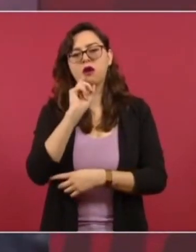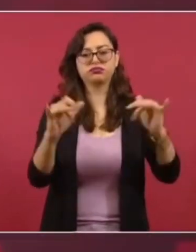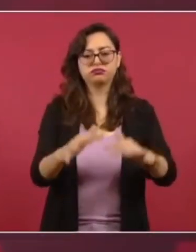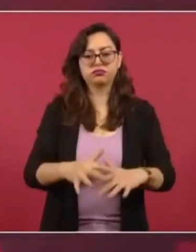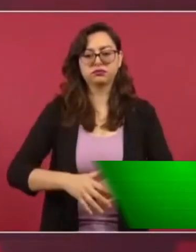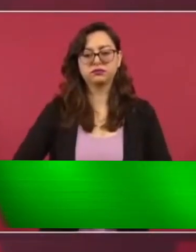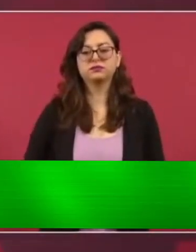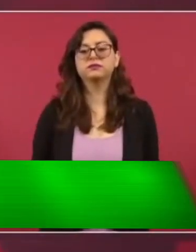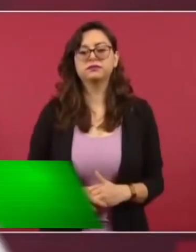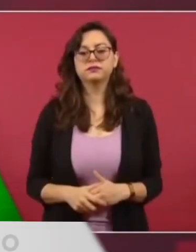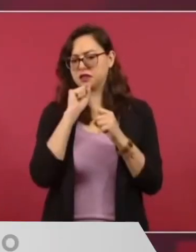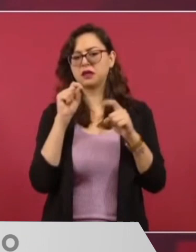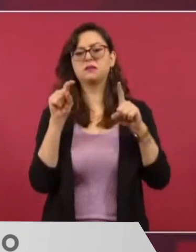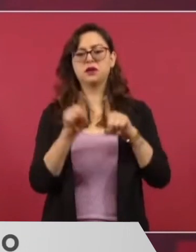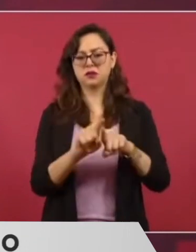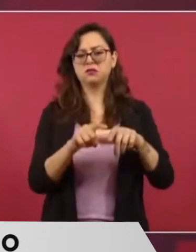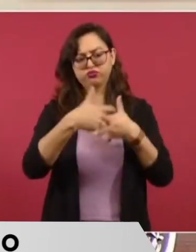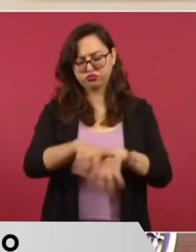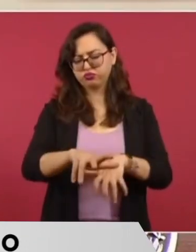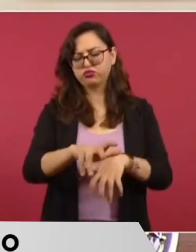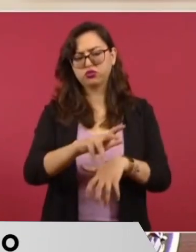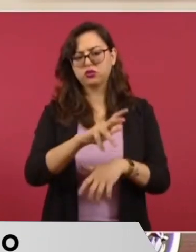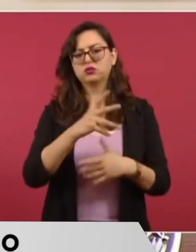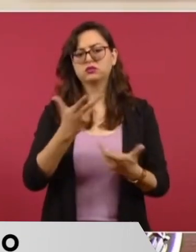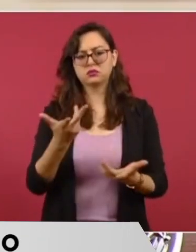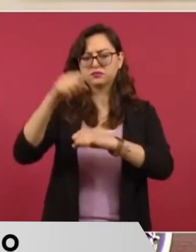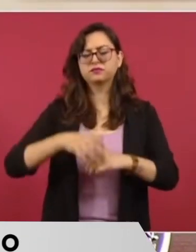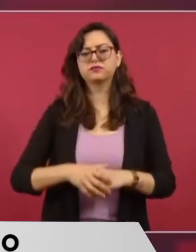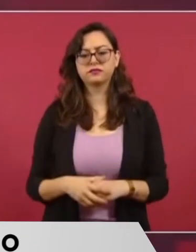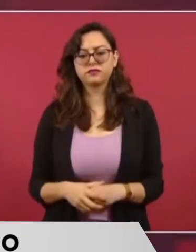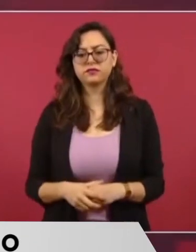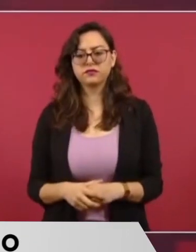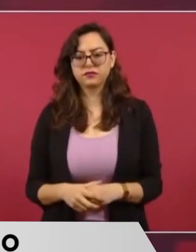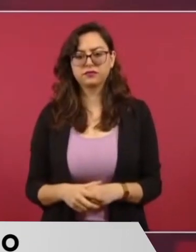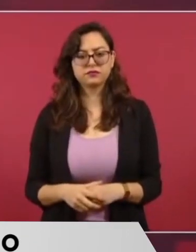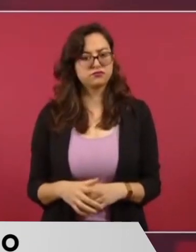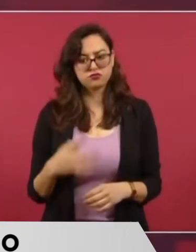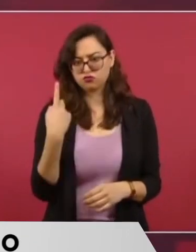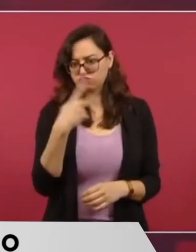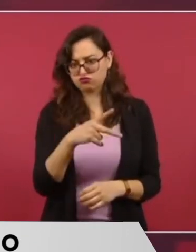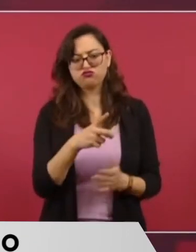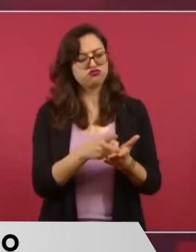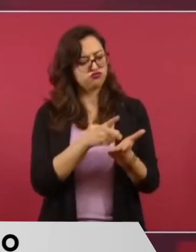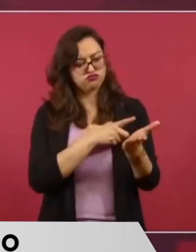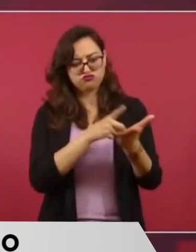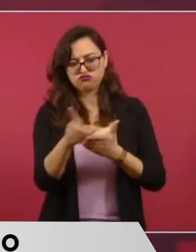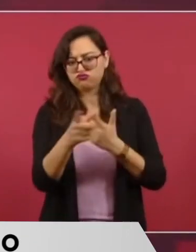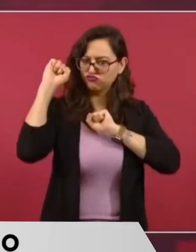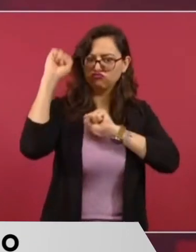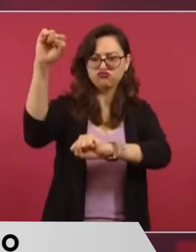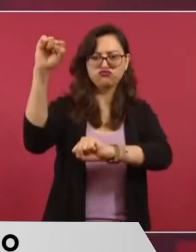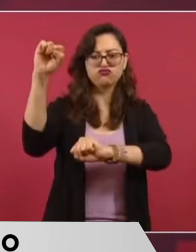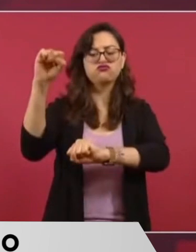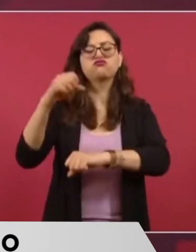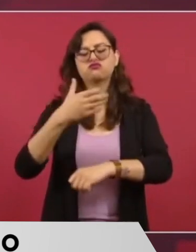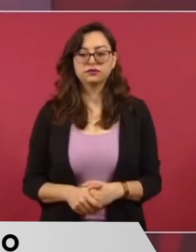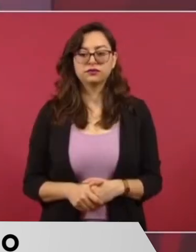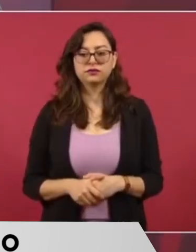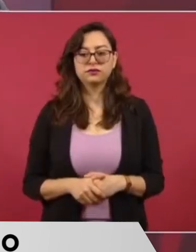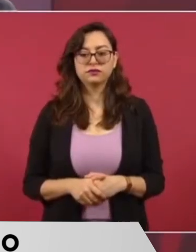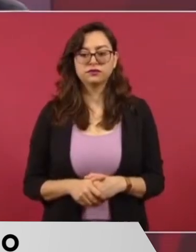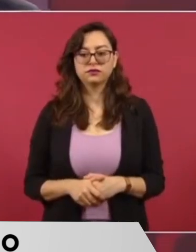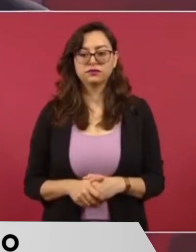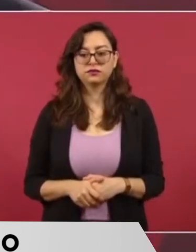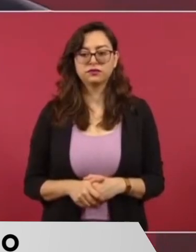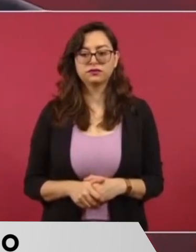haber movilizaciones de protestas ejerciendo el derecho que tenemos todos de manifestarnos.